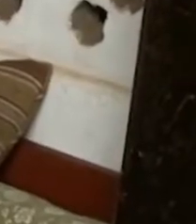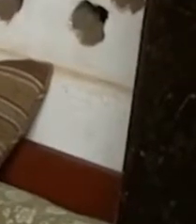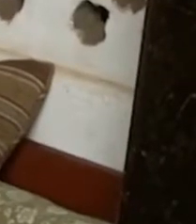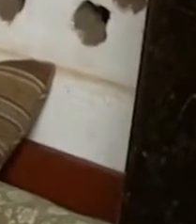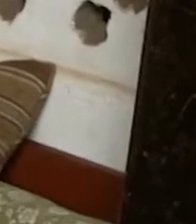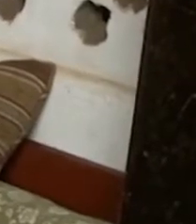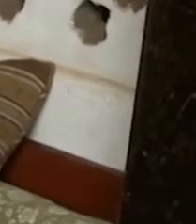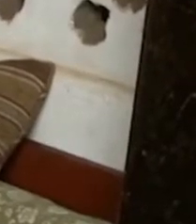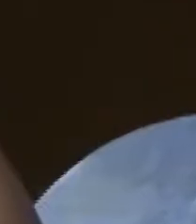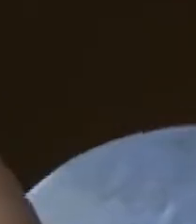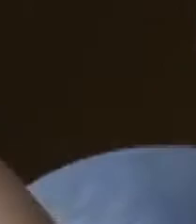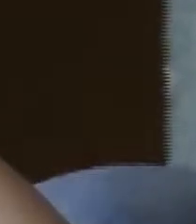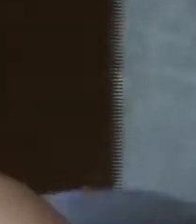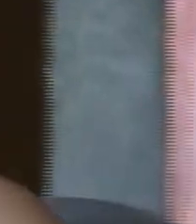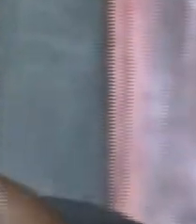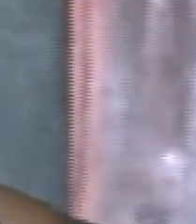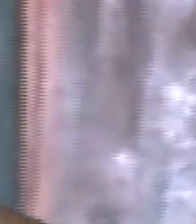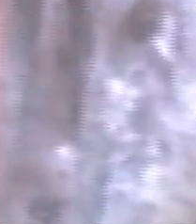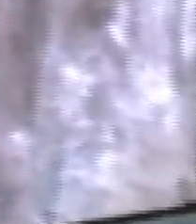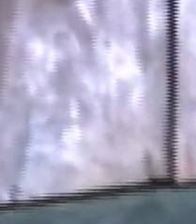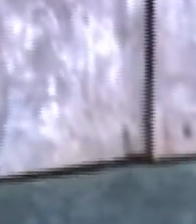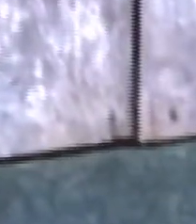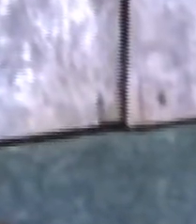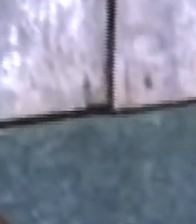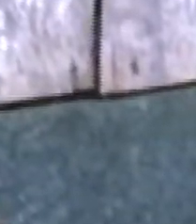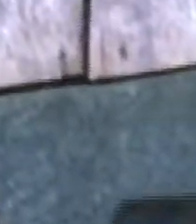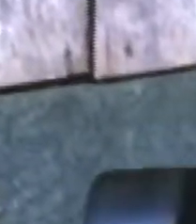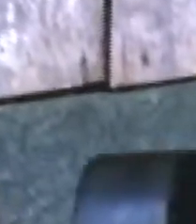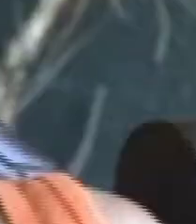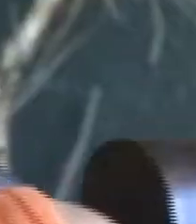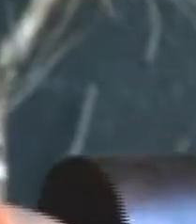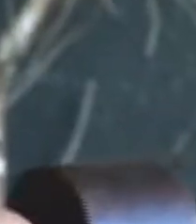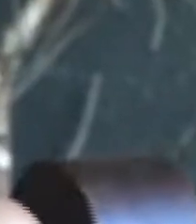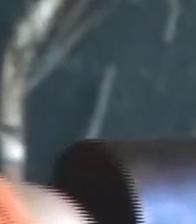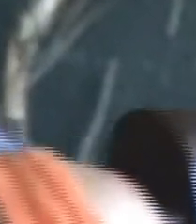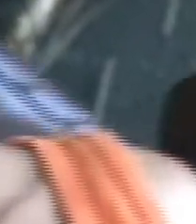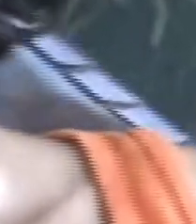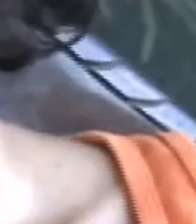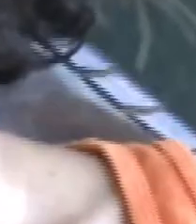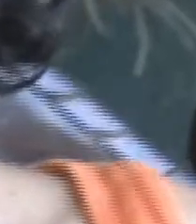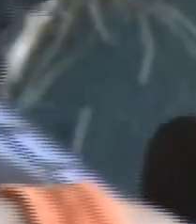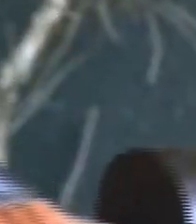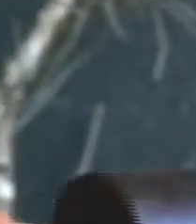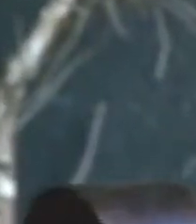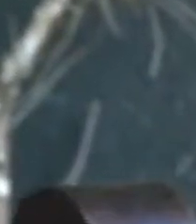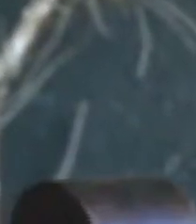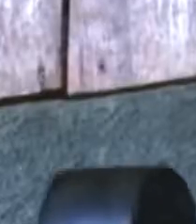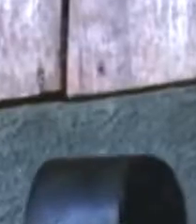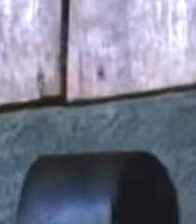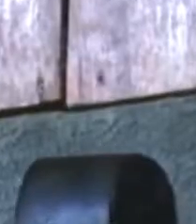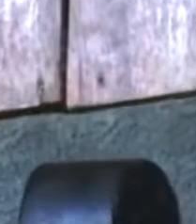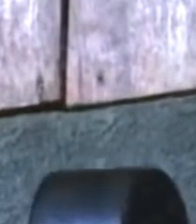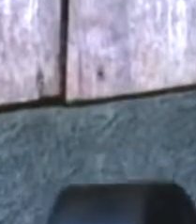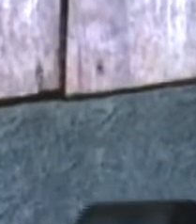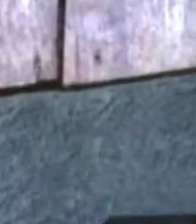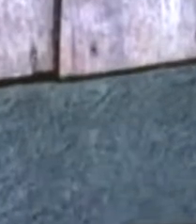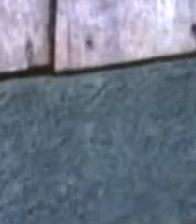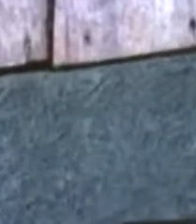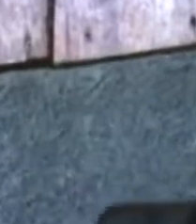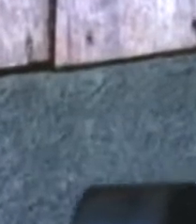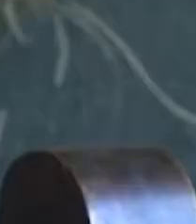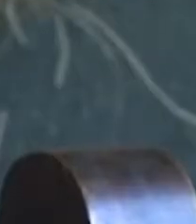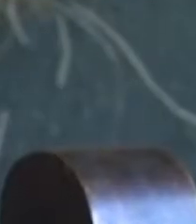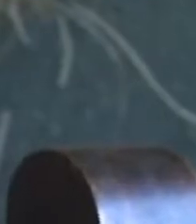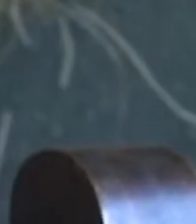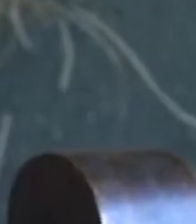Te traje esto. Entonces, ¿la pensaste, chavala? ¿Pensar qué? Pues lo del trabajo. No me digas que ya se te